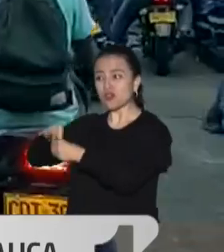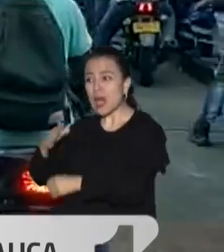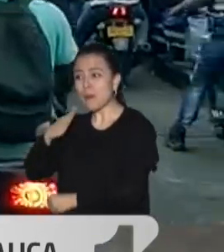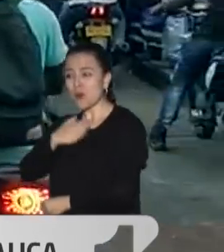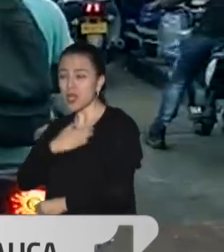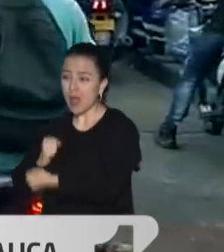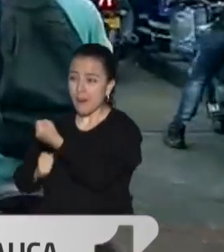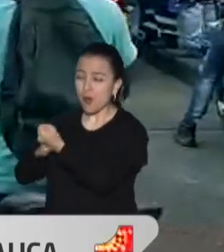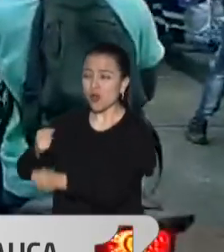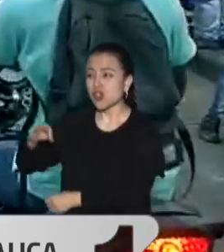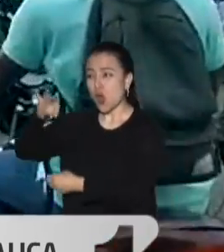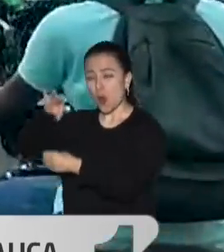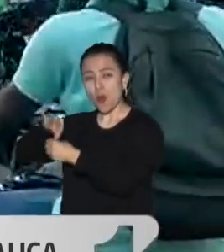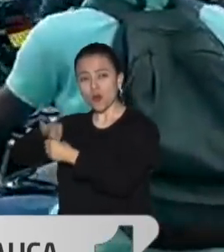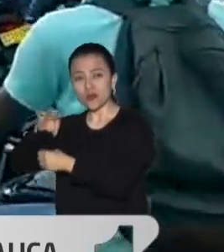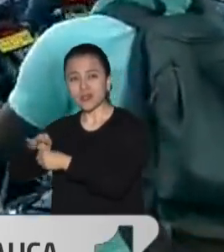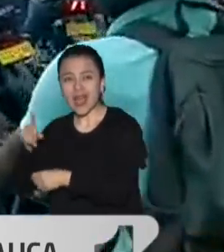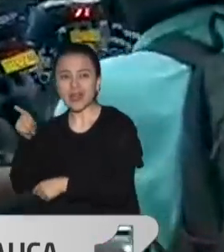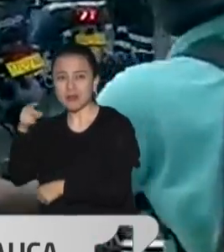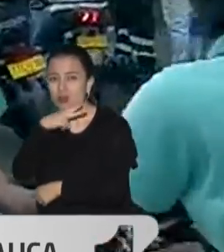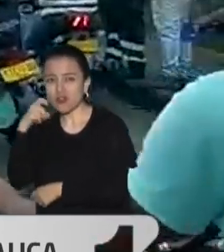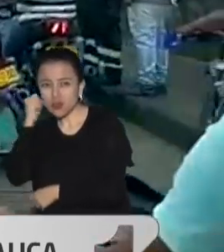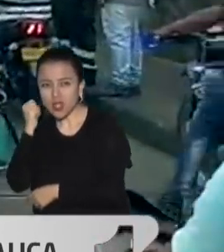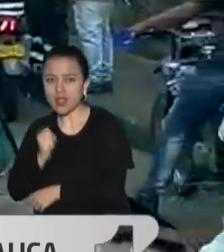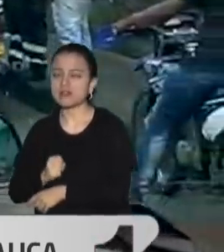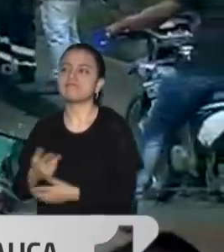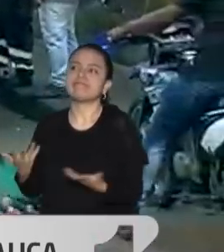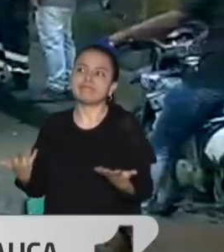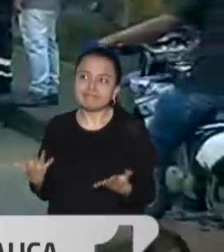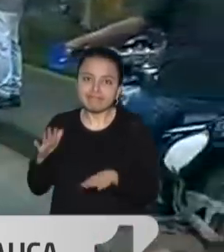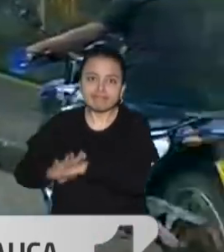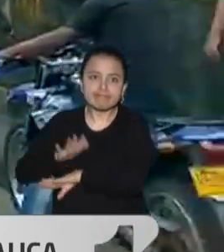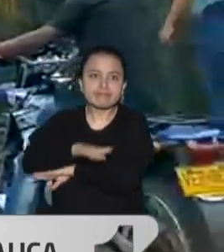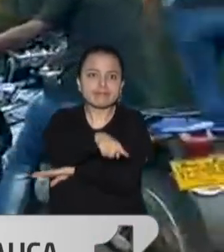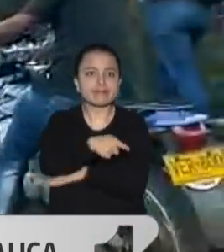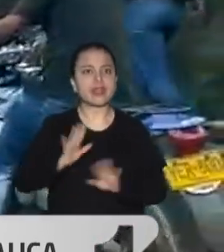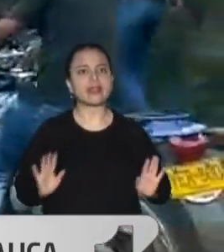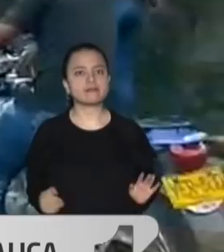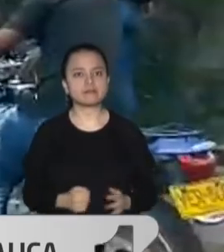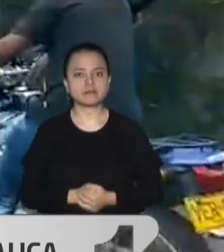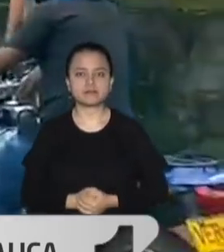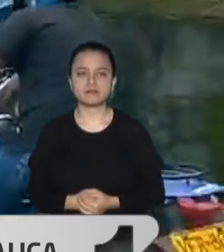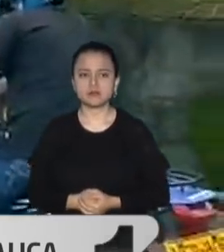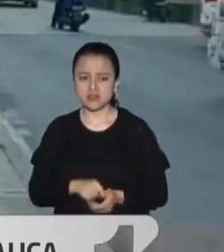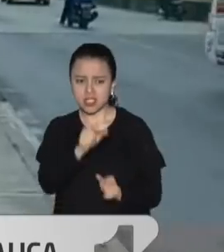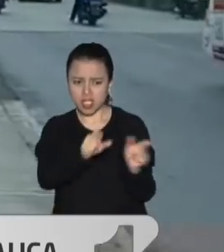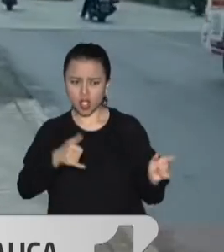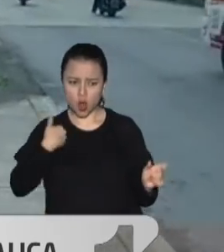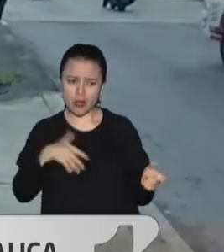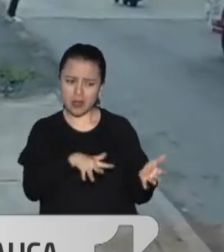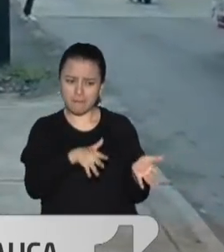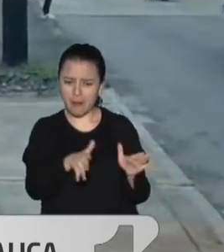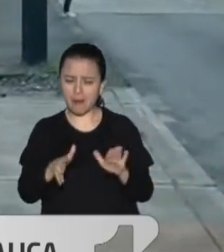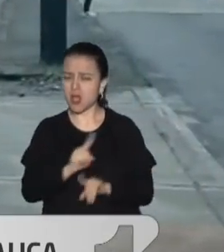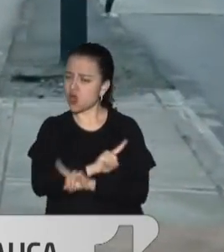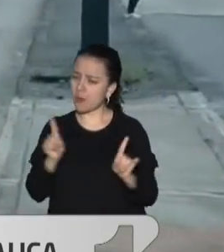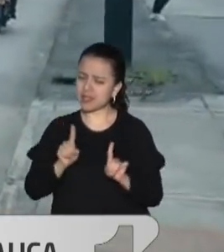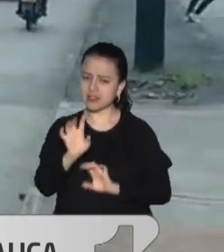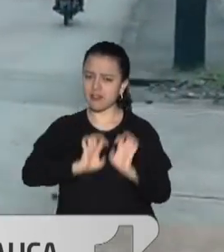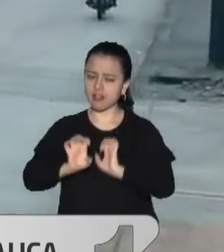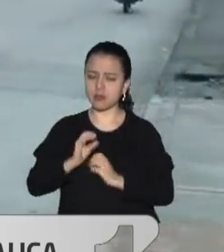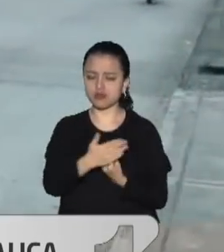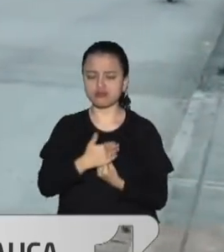estamos. Entonces nosotros no podemos dejar a nuestros muchachos solo, no podemos dejar que los sigan matando. Muchísimas gracias por haber estado aquí con nosotros en Noticentro